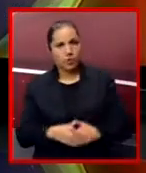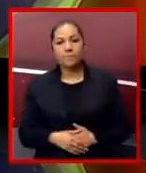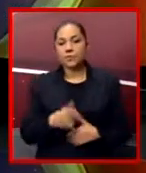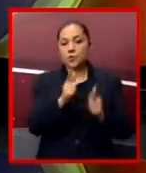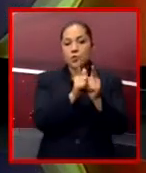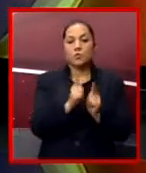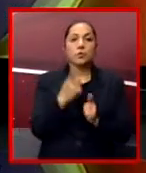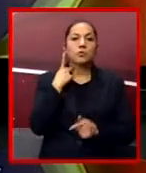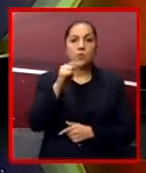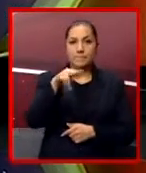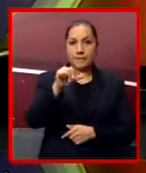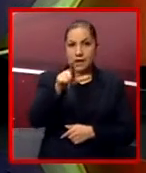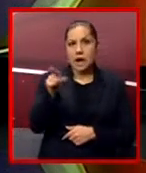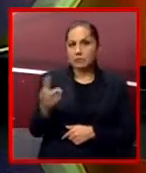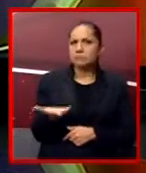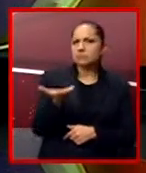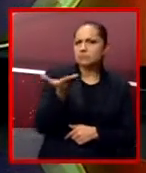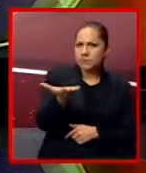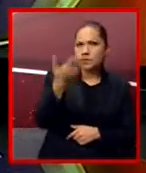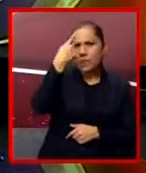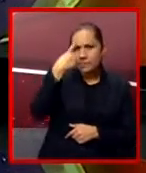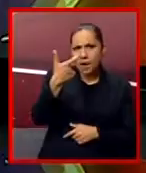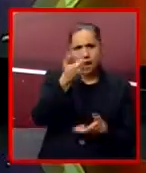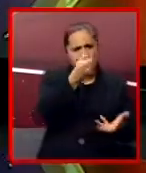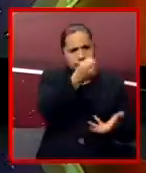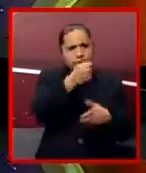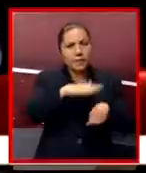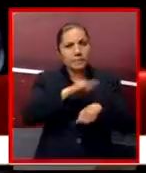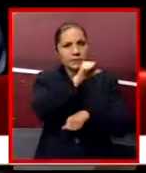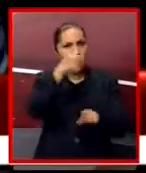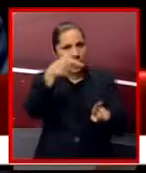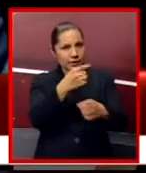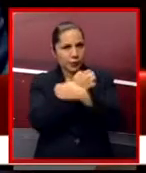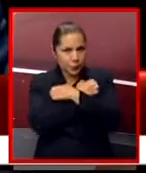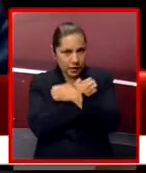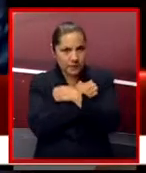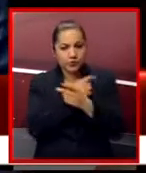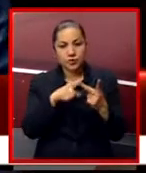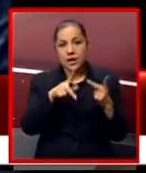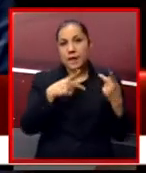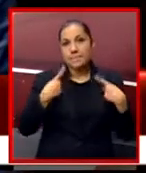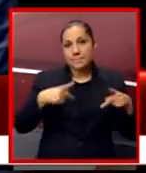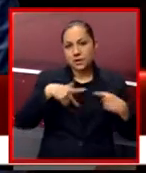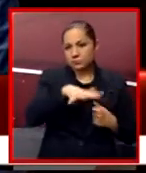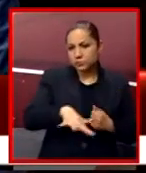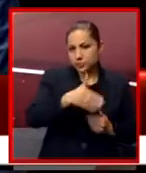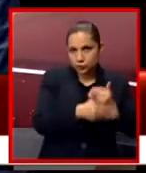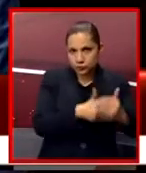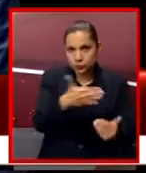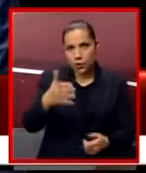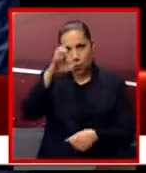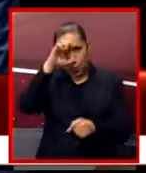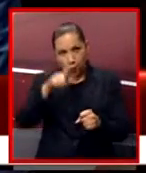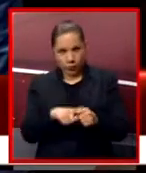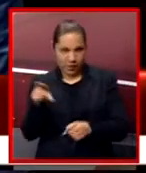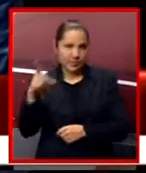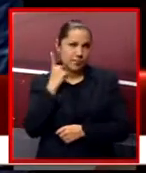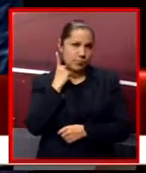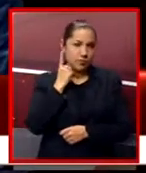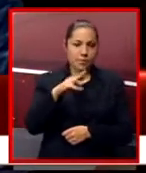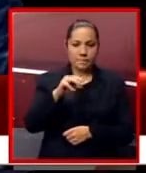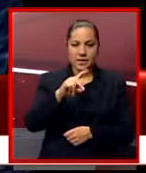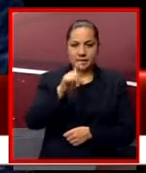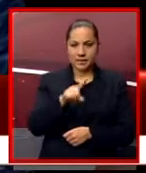propuso reasignaciones presupuestales para fortalecer programas educativos, de desarrollo social y culturales. Así lo expresó el diputado Rafael